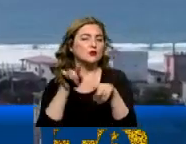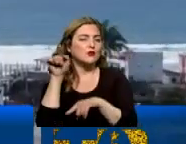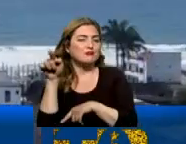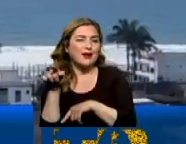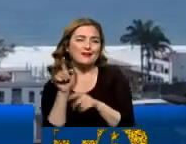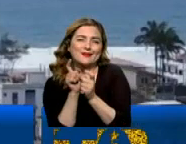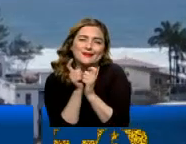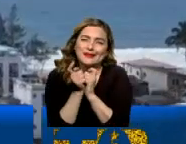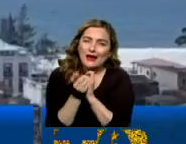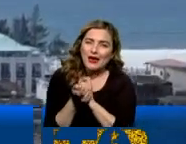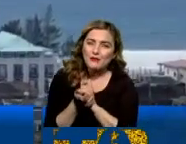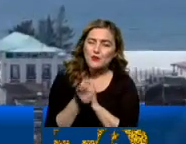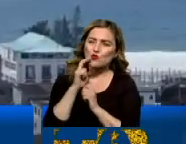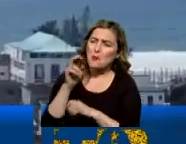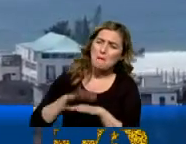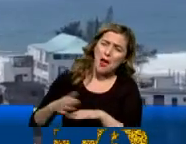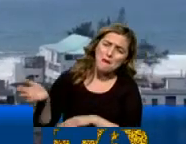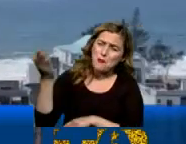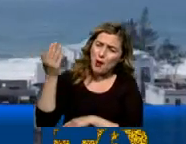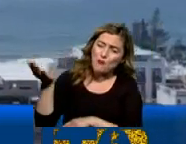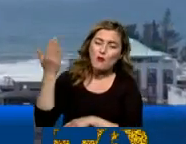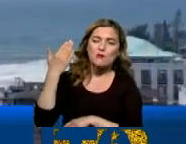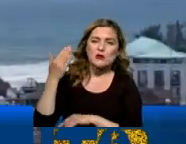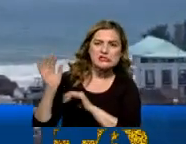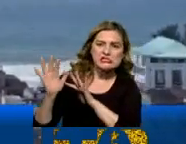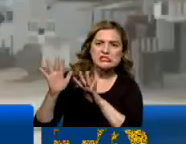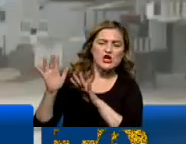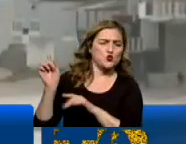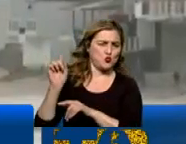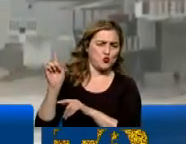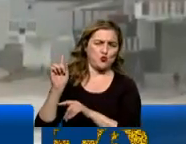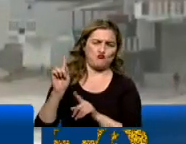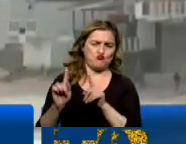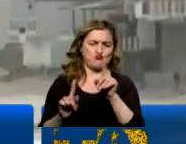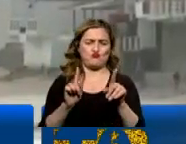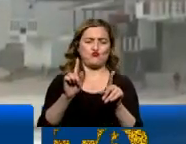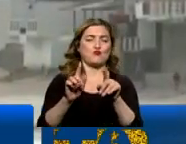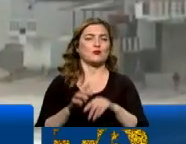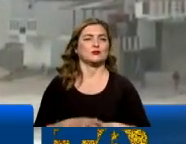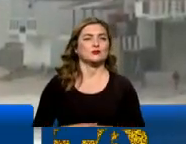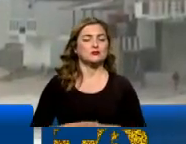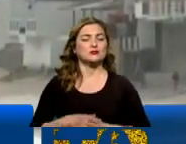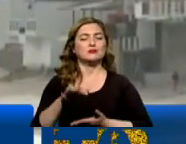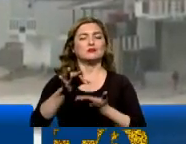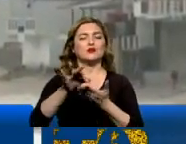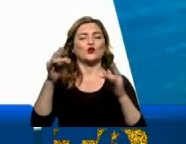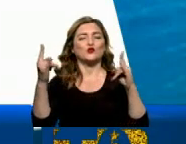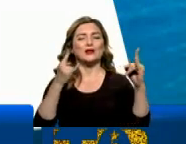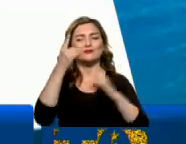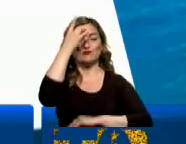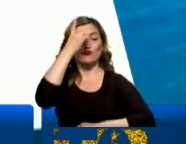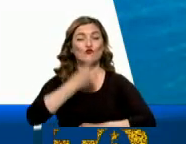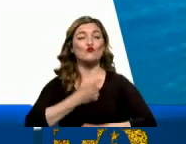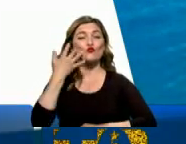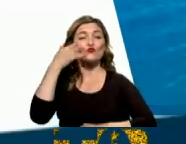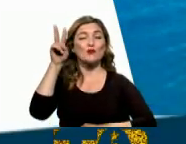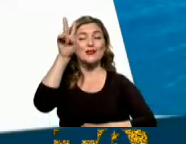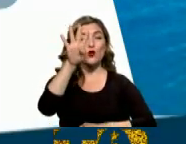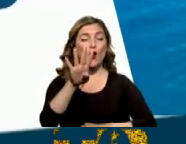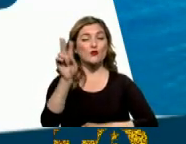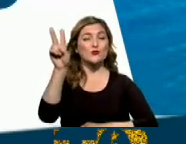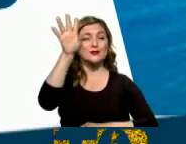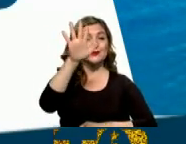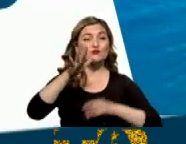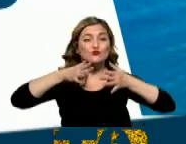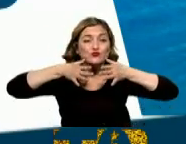las modifican para atraer a turistas, pero evitar aglomeraciones. En el Cantón Salinas, por ejemplo, se decidió que el 24 y